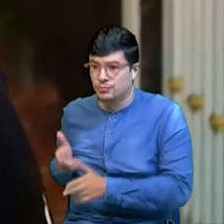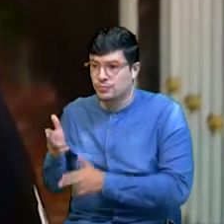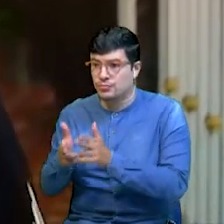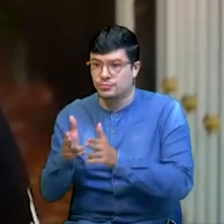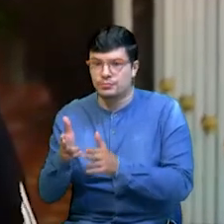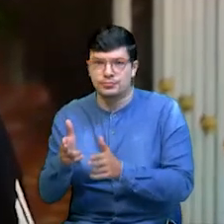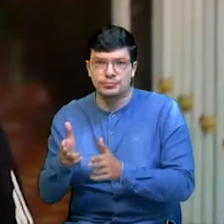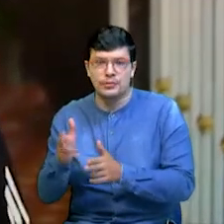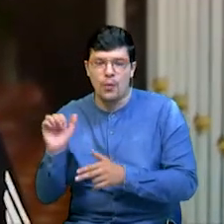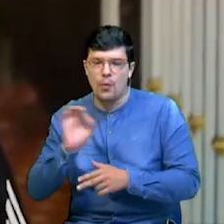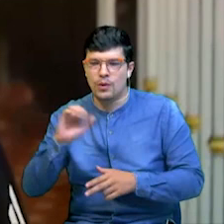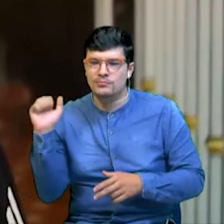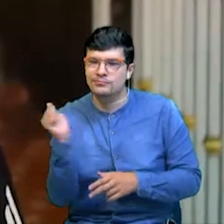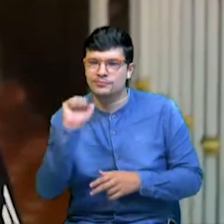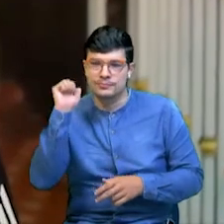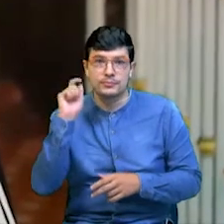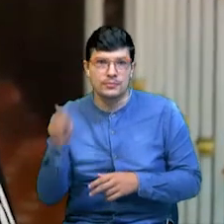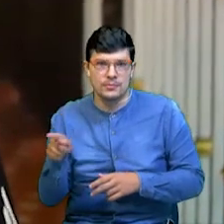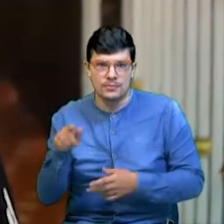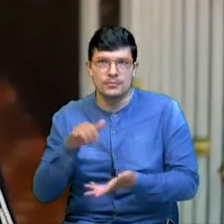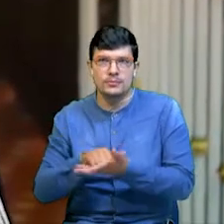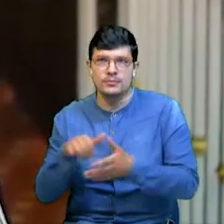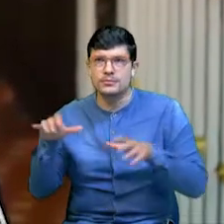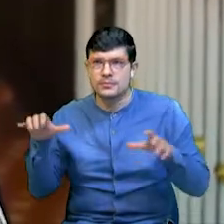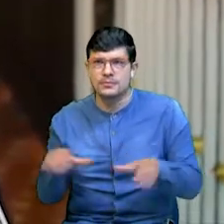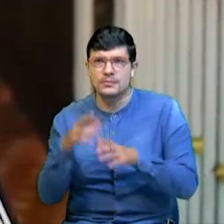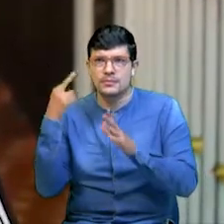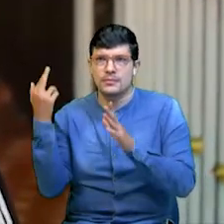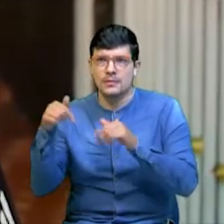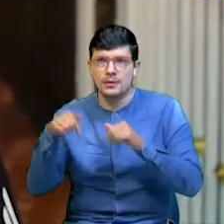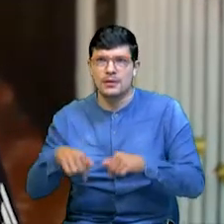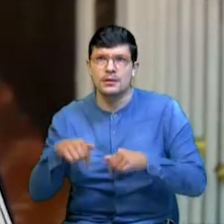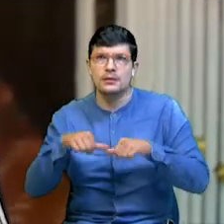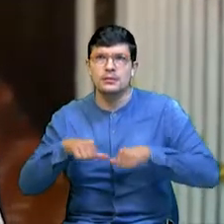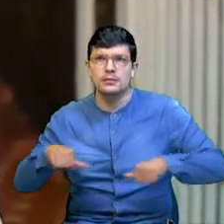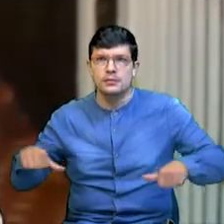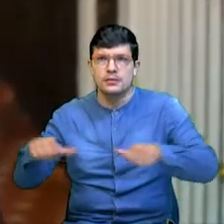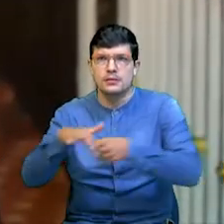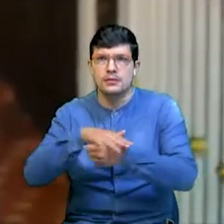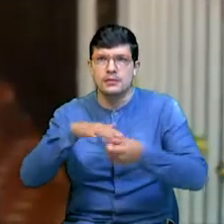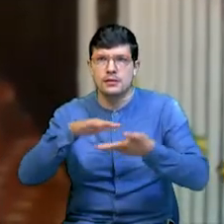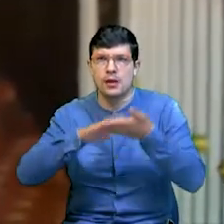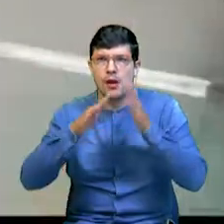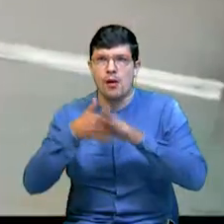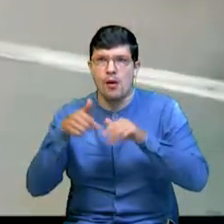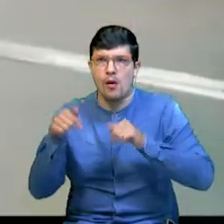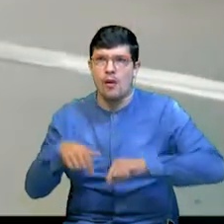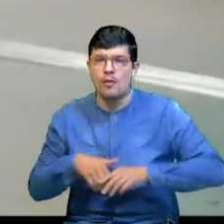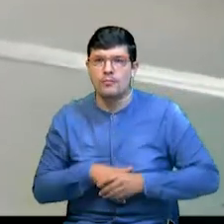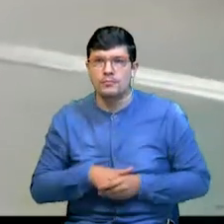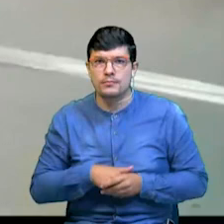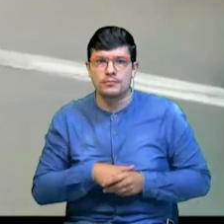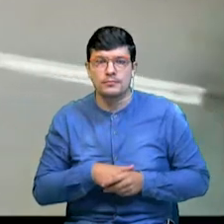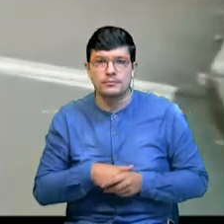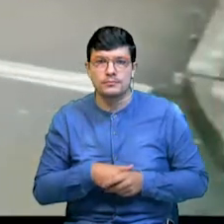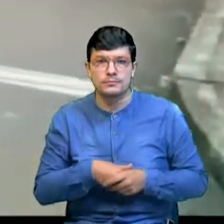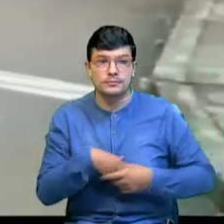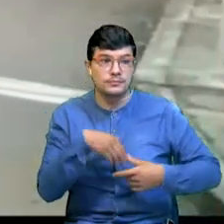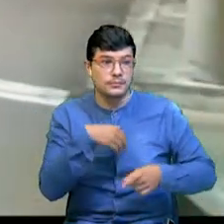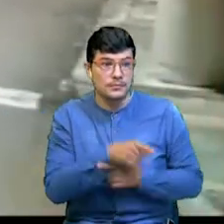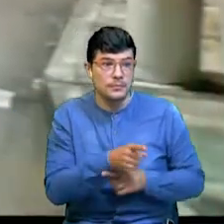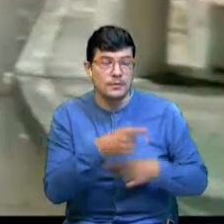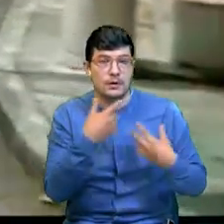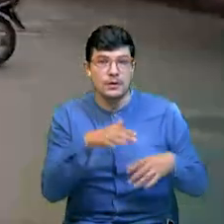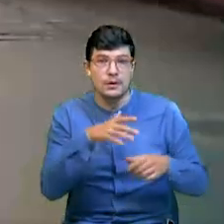eso es ya una acción muy repetida que sucede con frecuencia aquí en la comunidad y en el barrio. Los presuntos ladrones